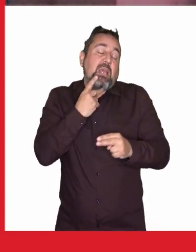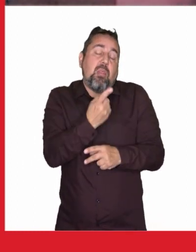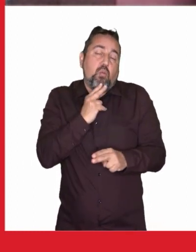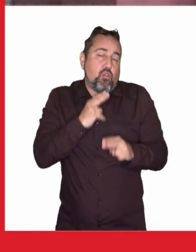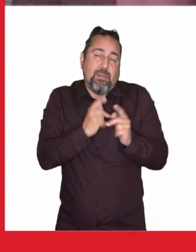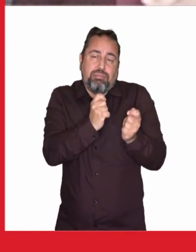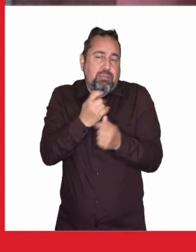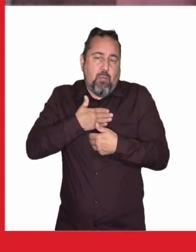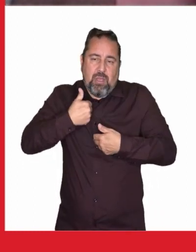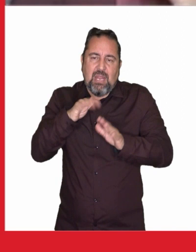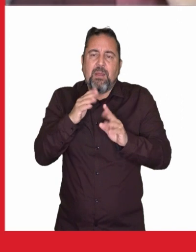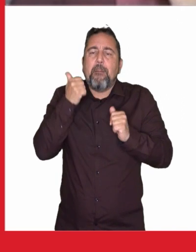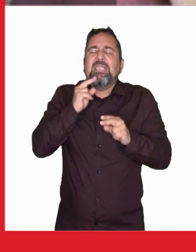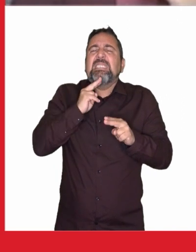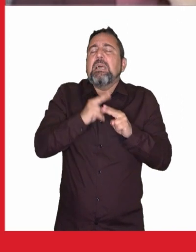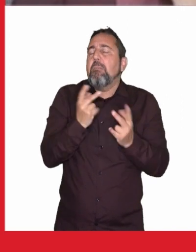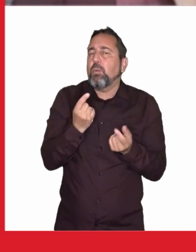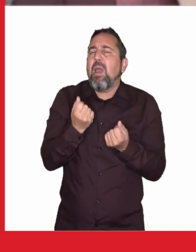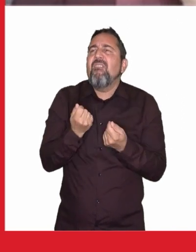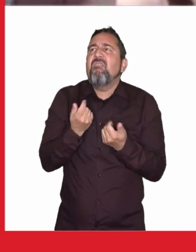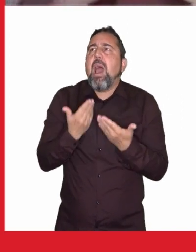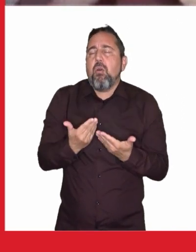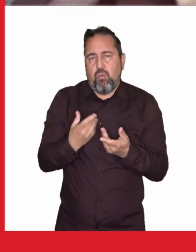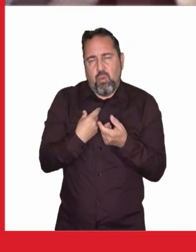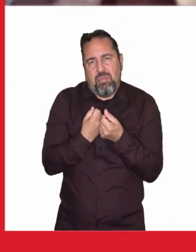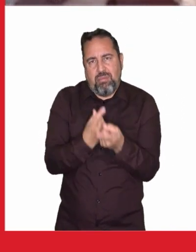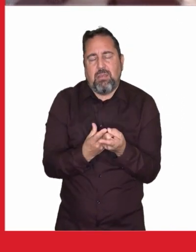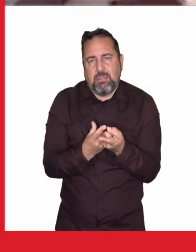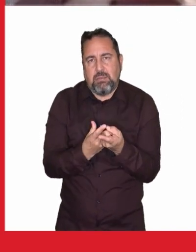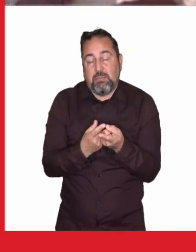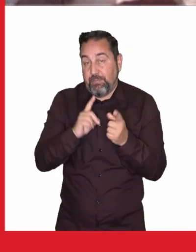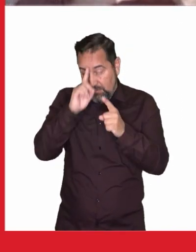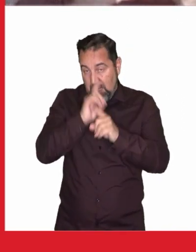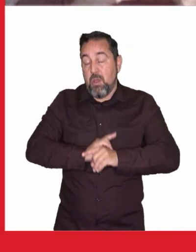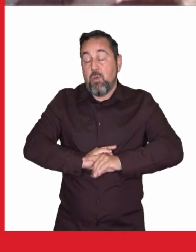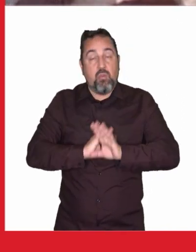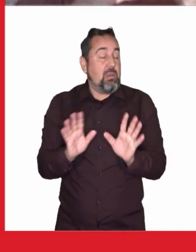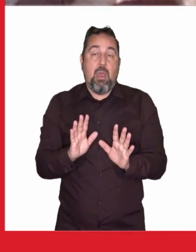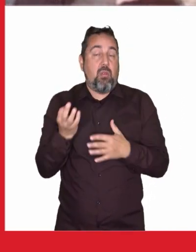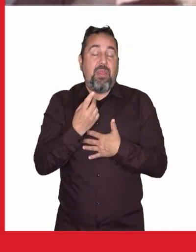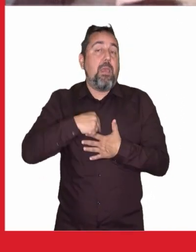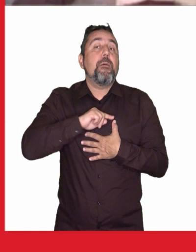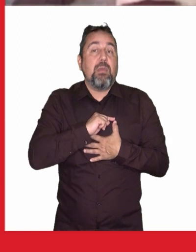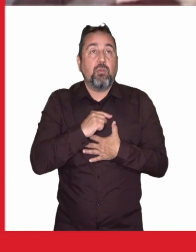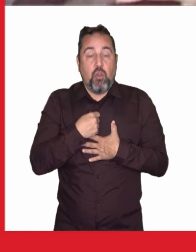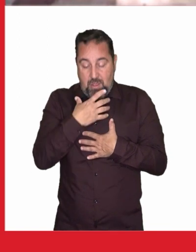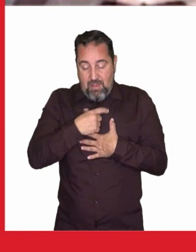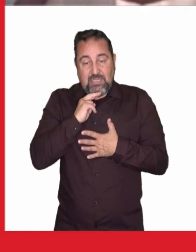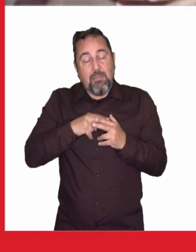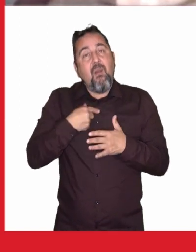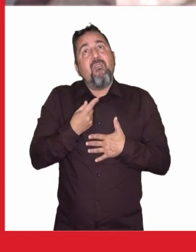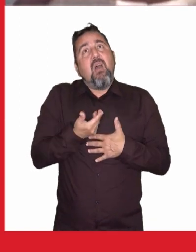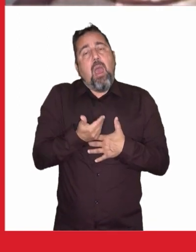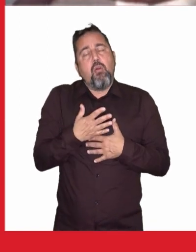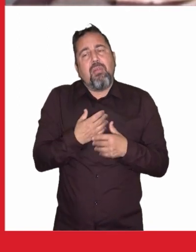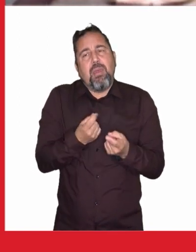que le hemos llamado precios justos, pero cada uno que la haga como quiera, que está más basados en el valor que aportas. ¿Sí? Evidentemente,